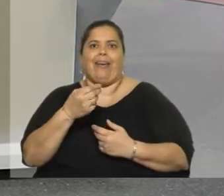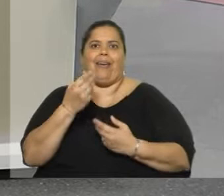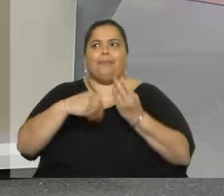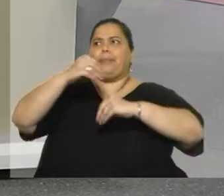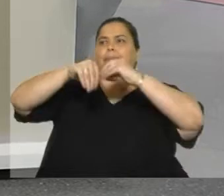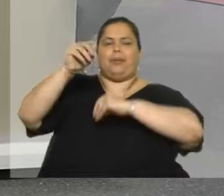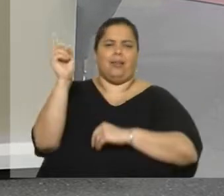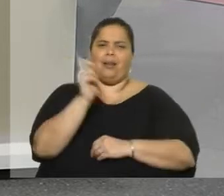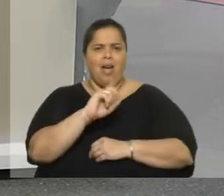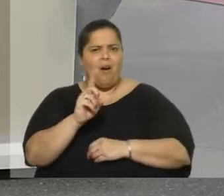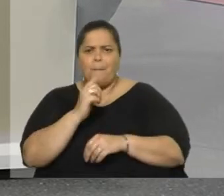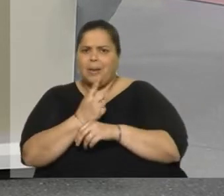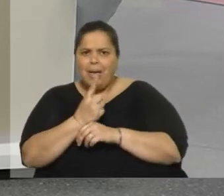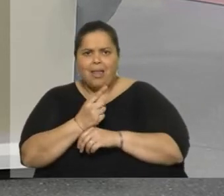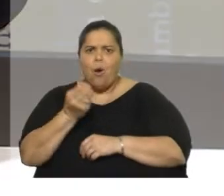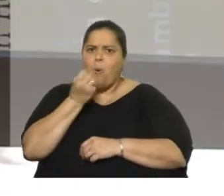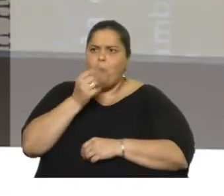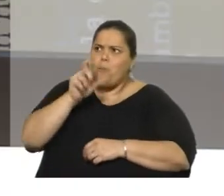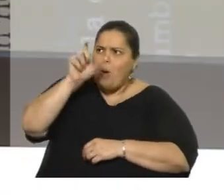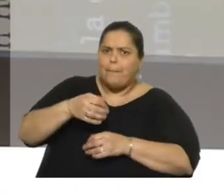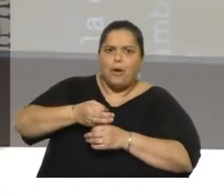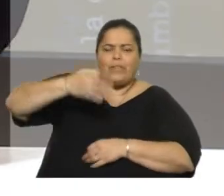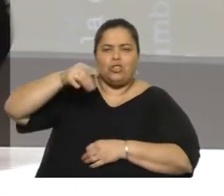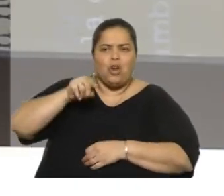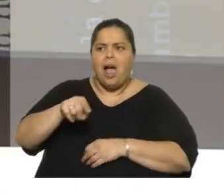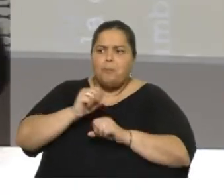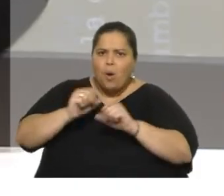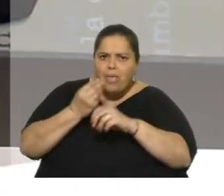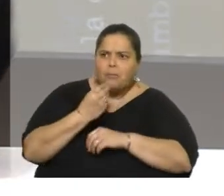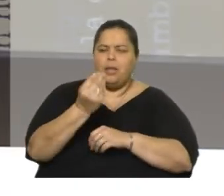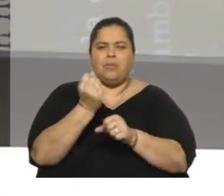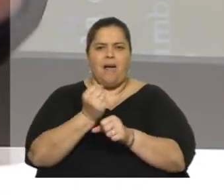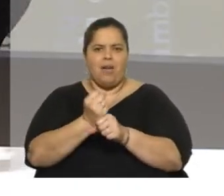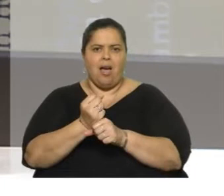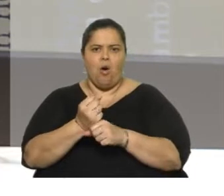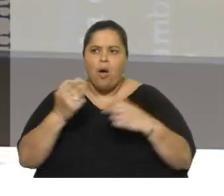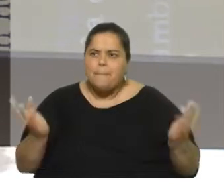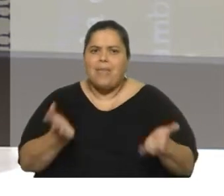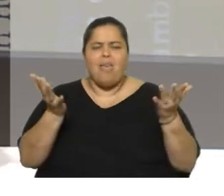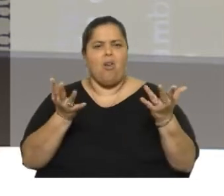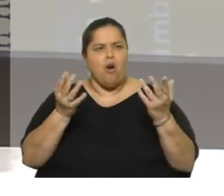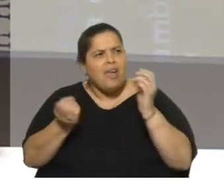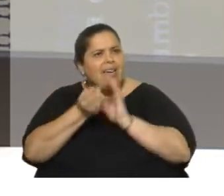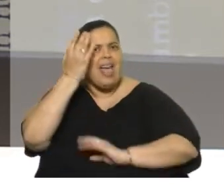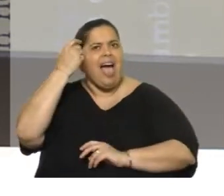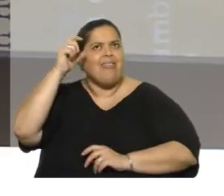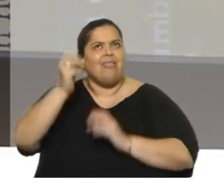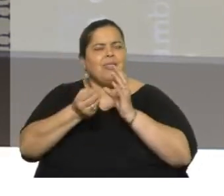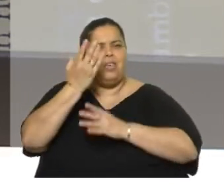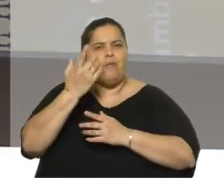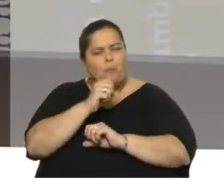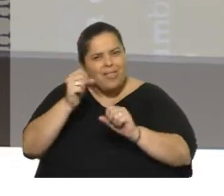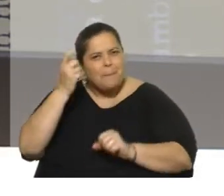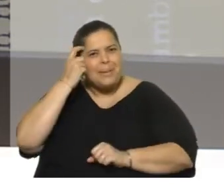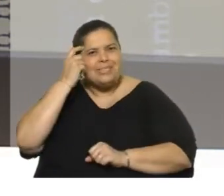sea, primero, un buen profesional, que sea emprendedor, que sea proactivo, que sea creativo, que piense un